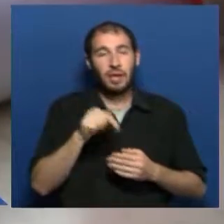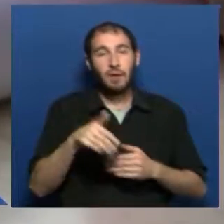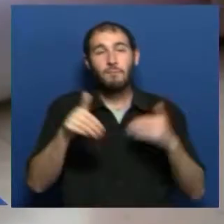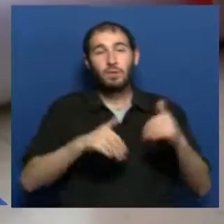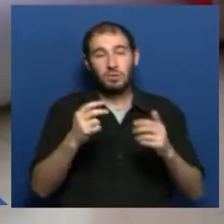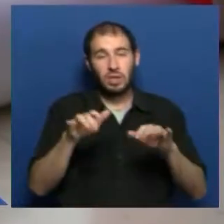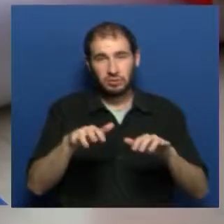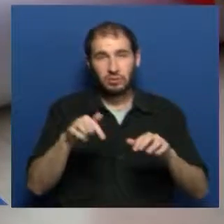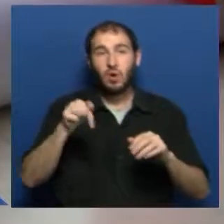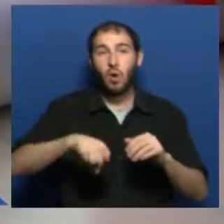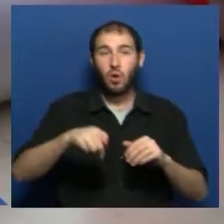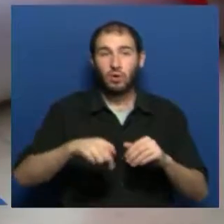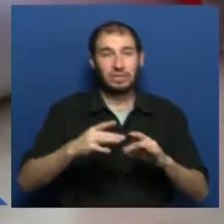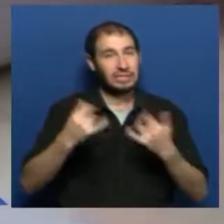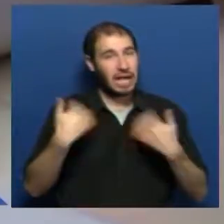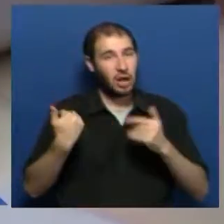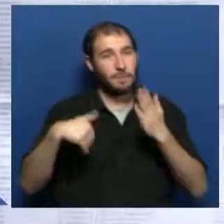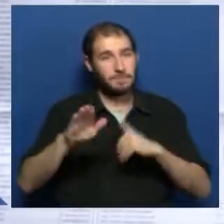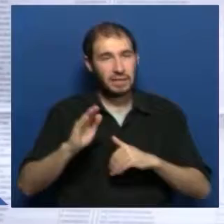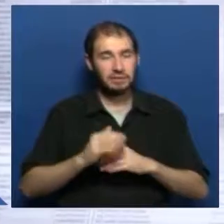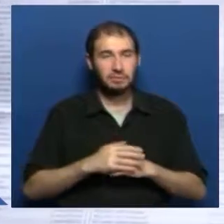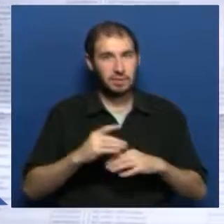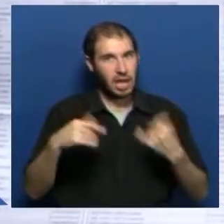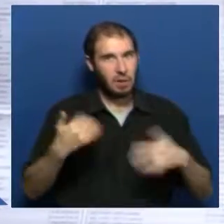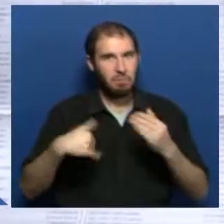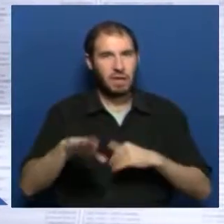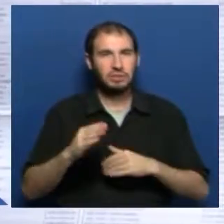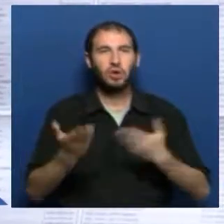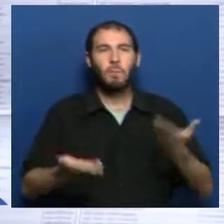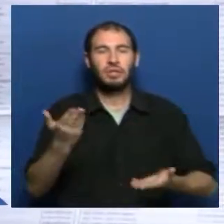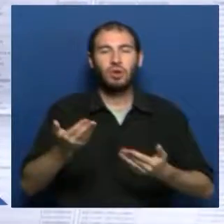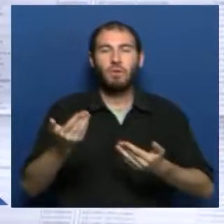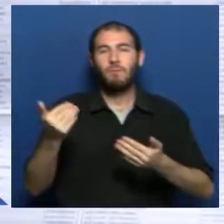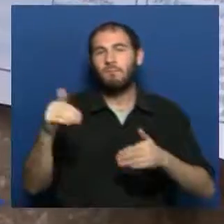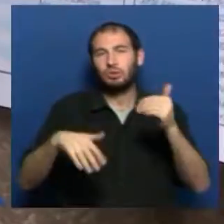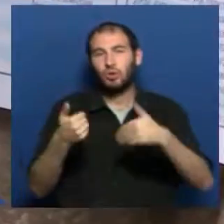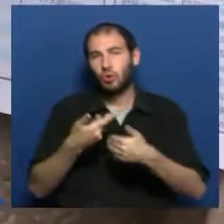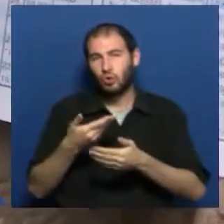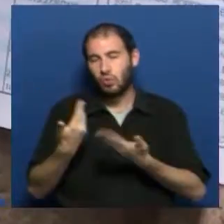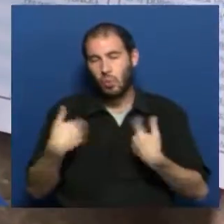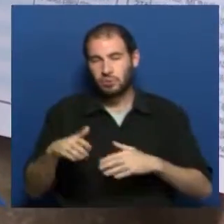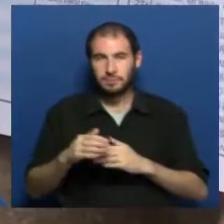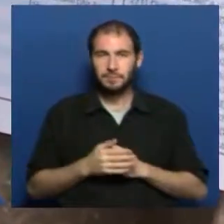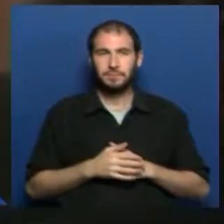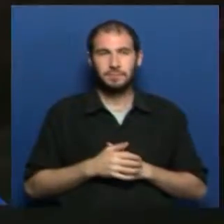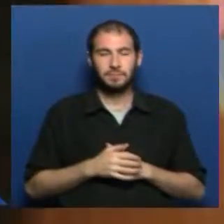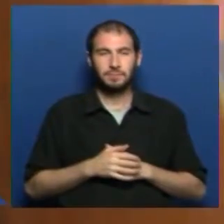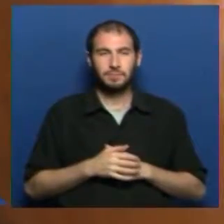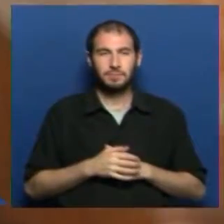voto electrónico hoy es un poco más caro, bastante más caro que el voto tradicional. Pero